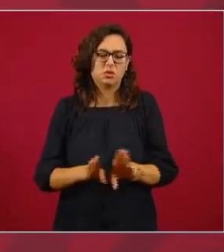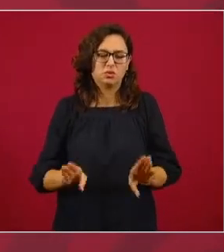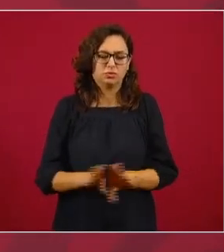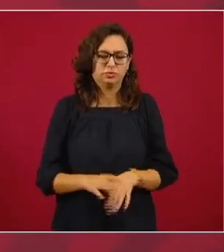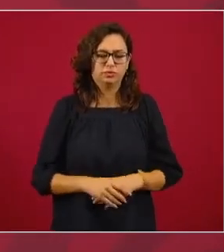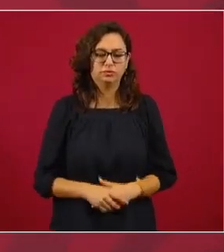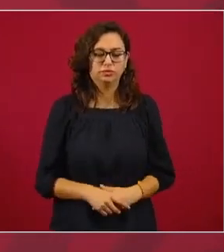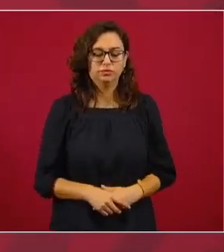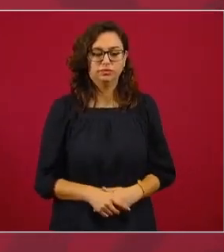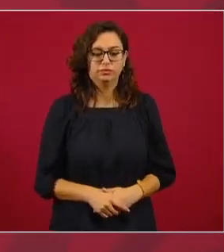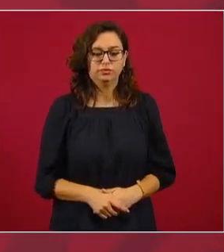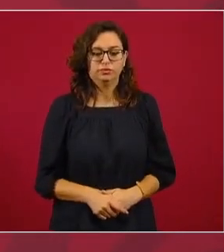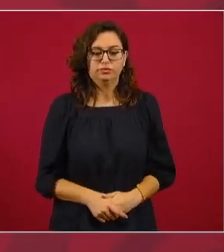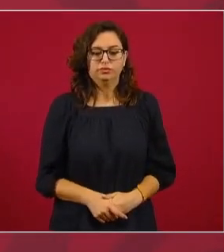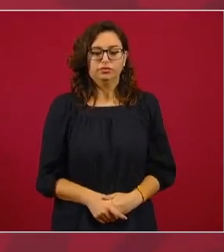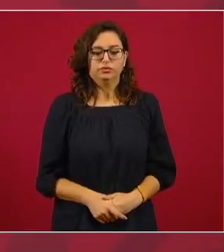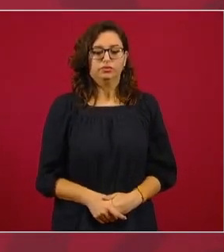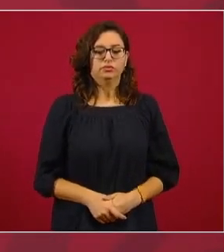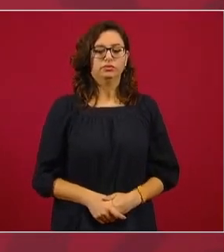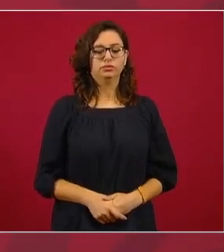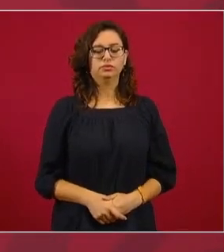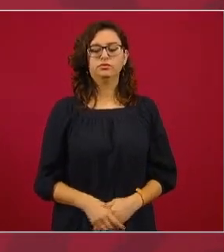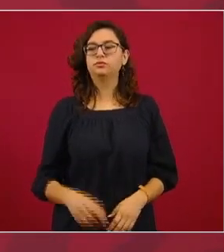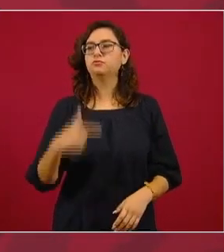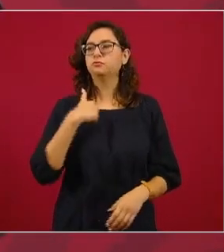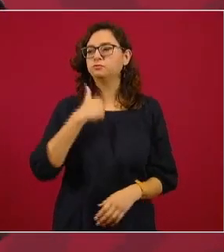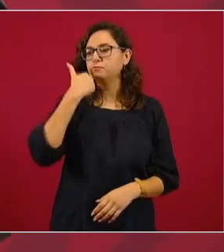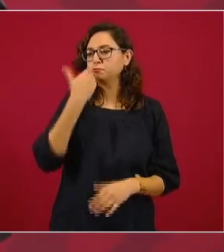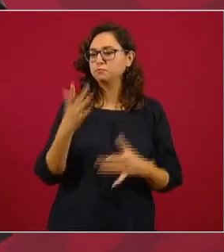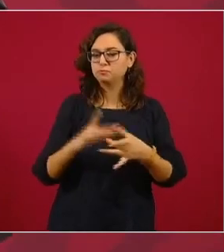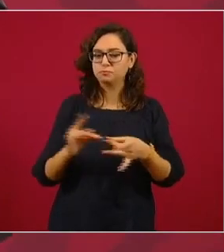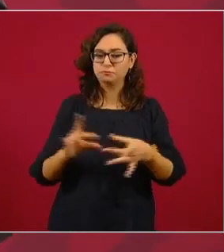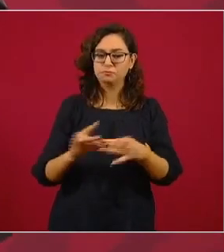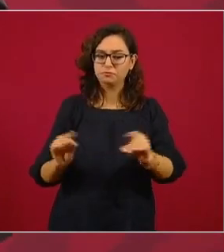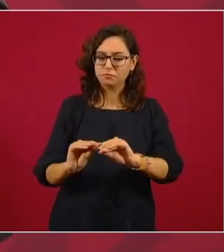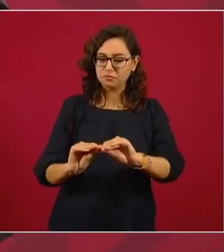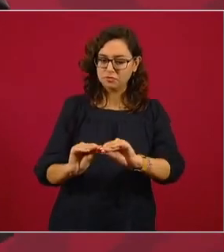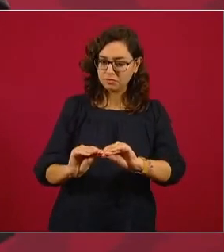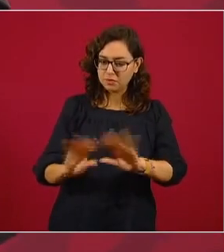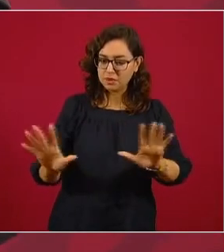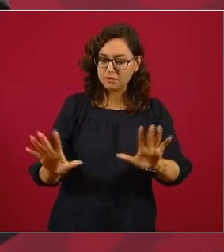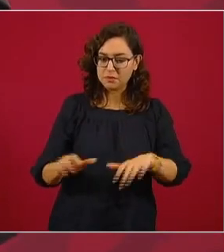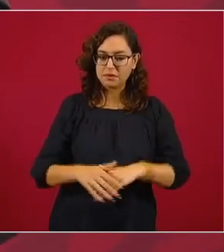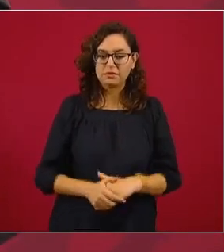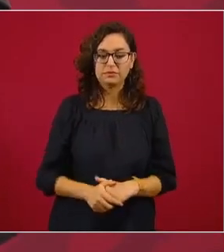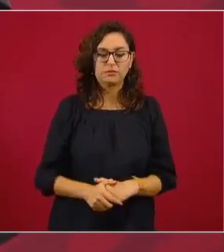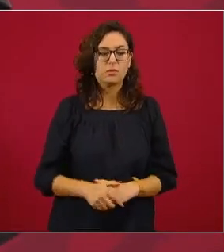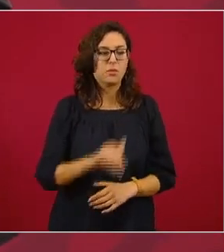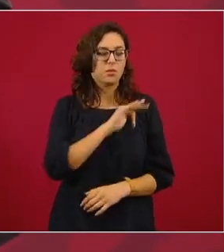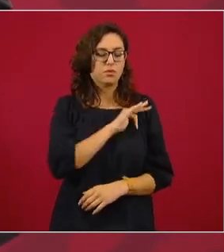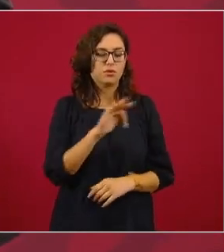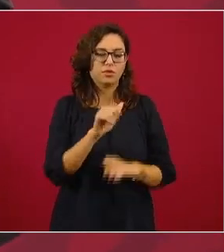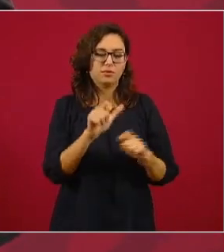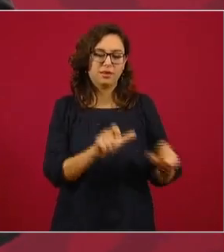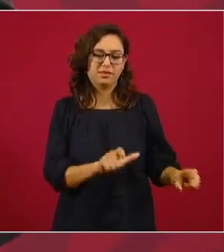no podrías poner mi discurso de toma de posición